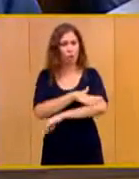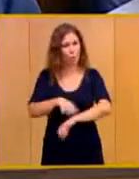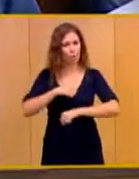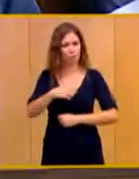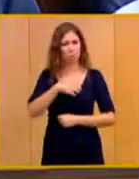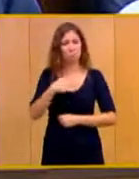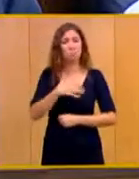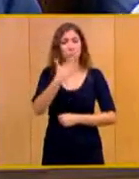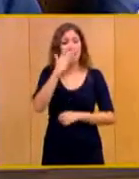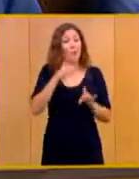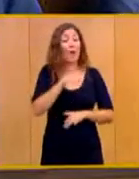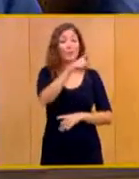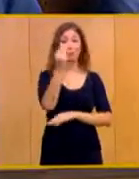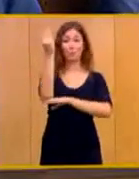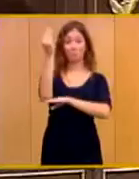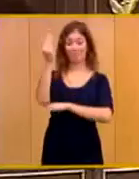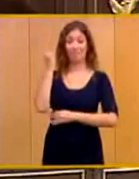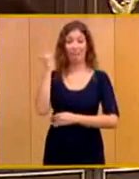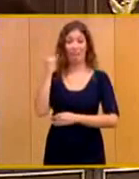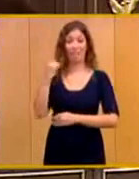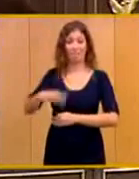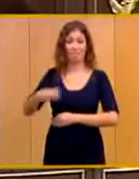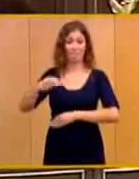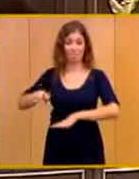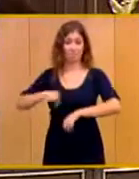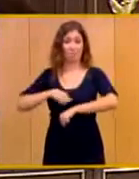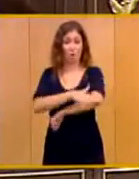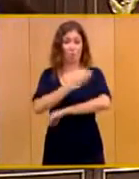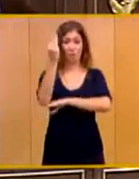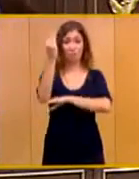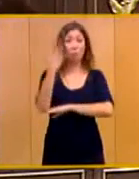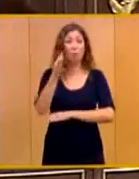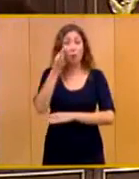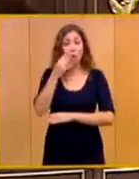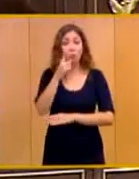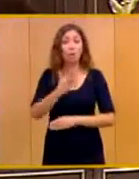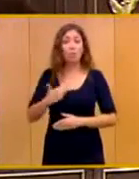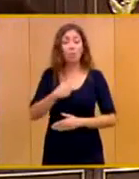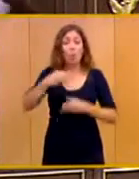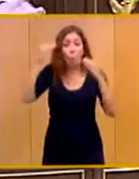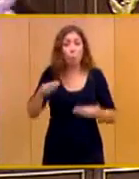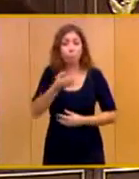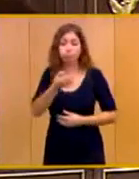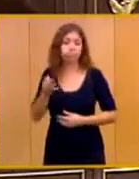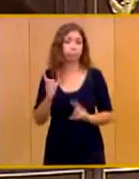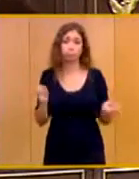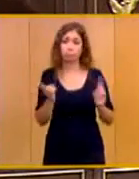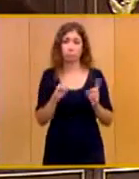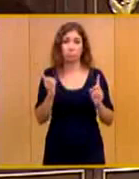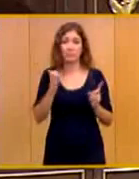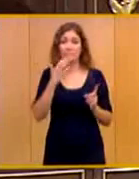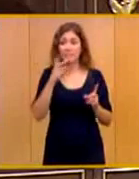usted lo ocupa, pero como ya lo estamos viendo, no podrá ejercer la función con eficacia. Sin confianza puede